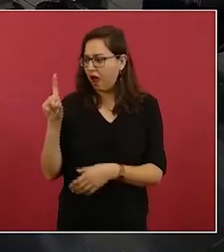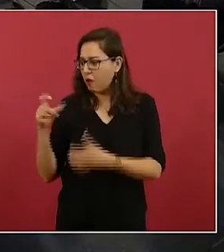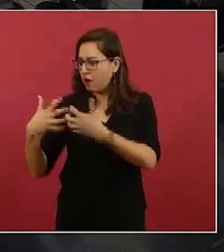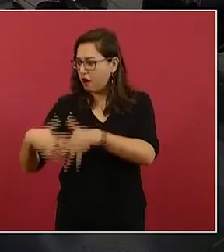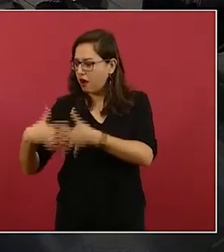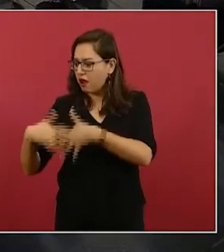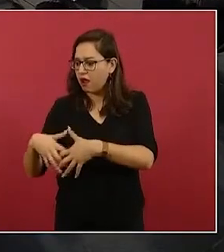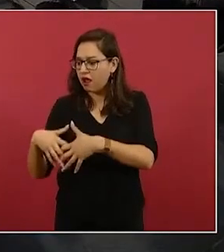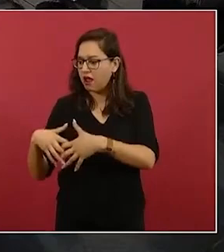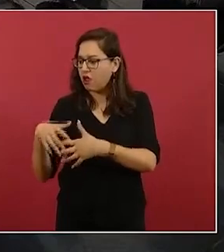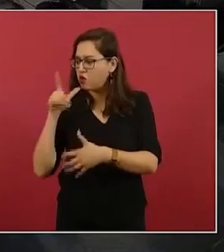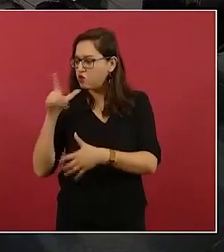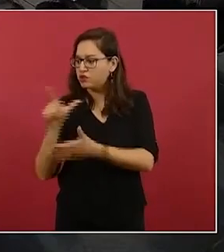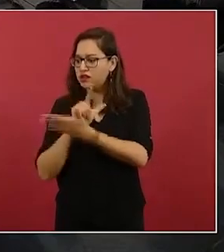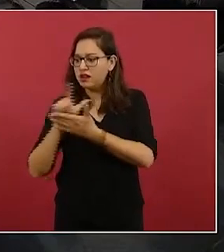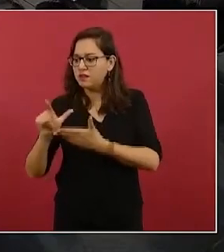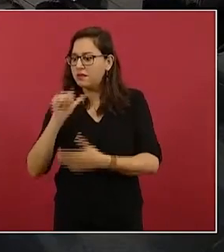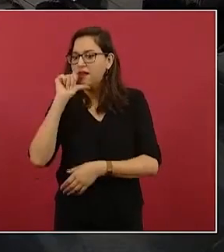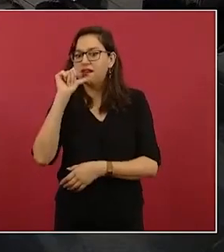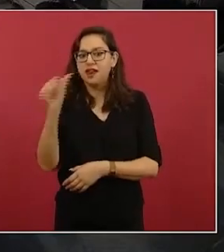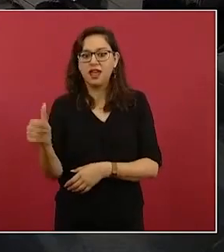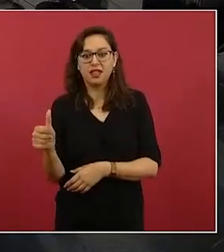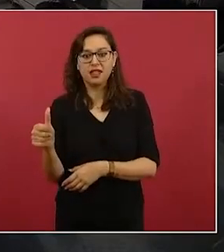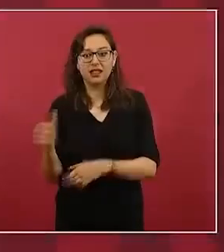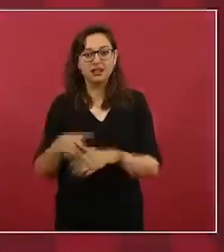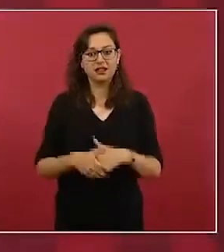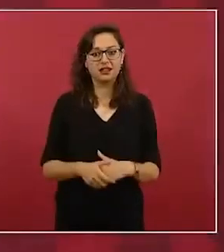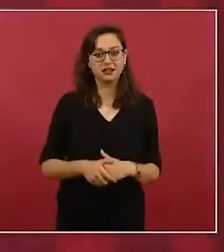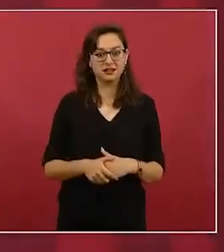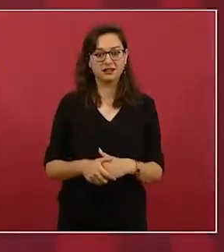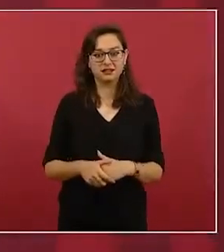y se despacha primero el gas.